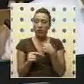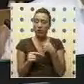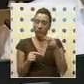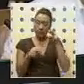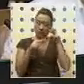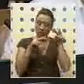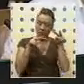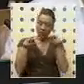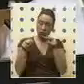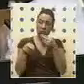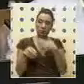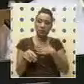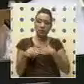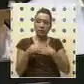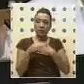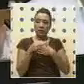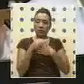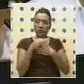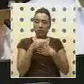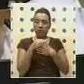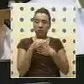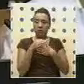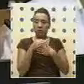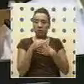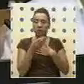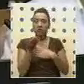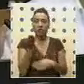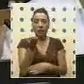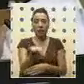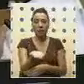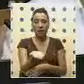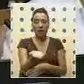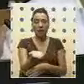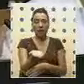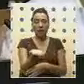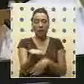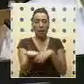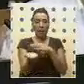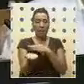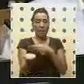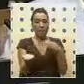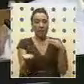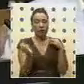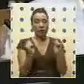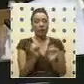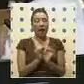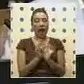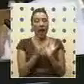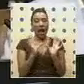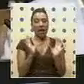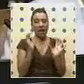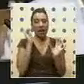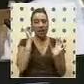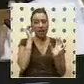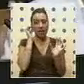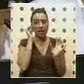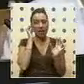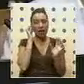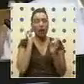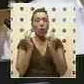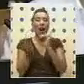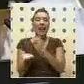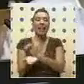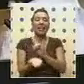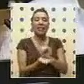la atención y también quisiera, por su intermedio, presidente, pedirle al ministro que pudieran aclarar qué tipo